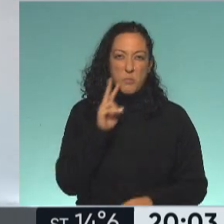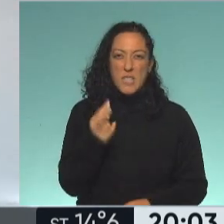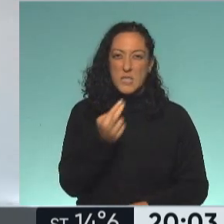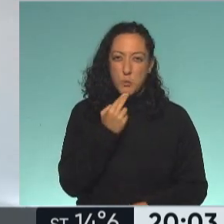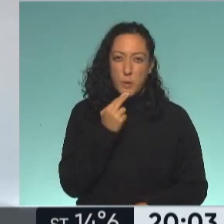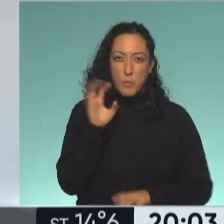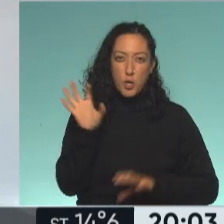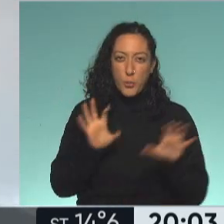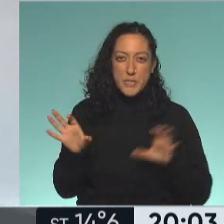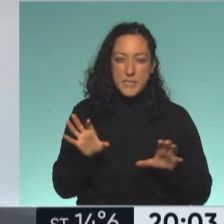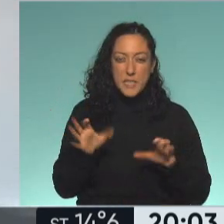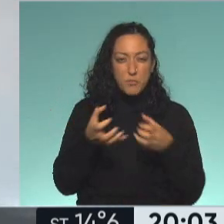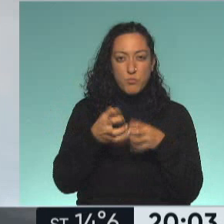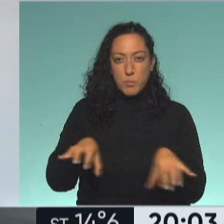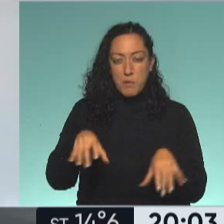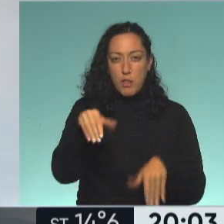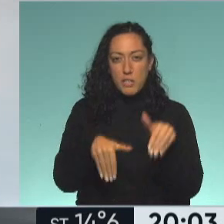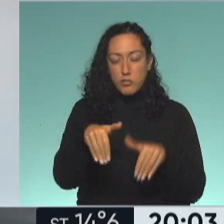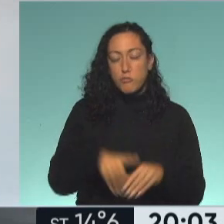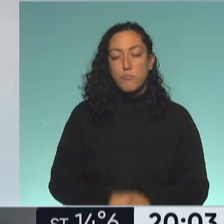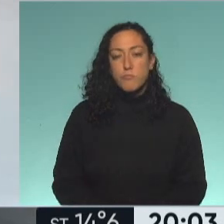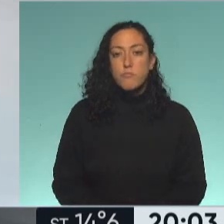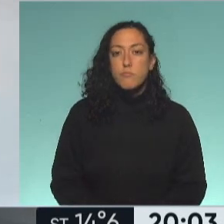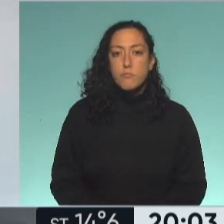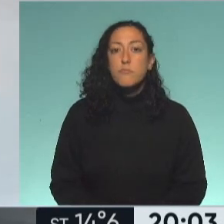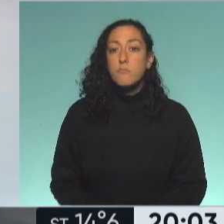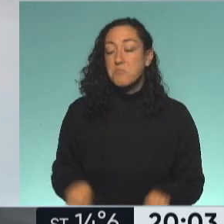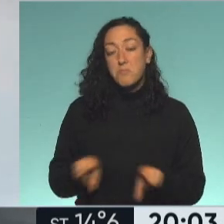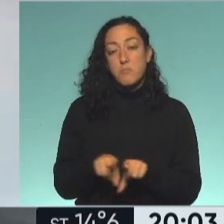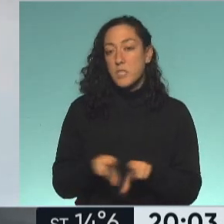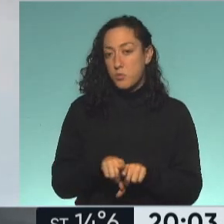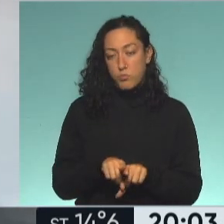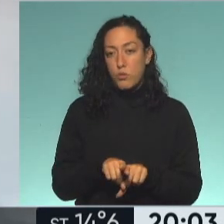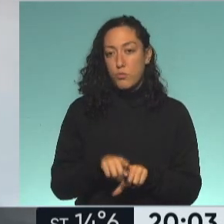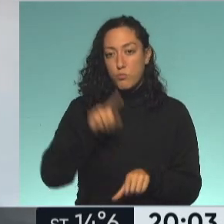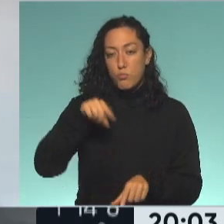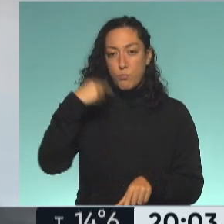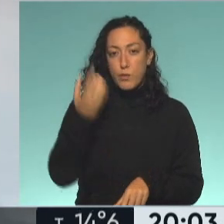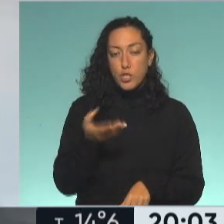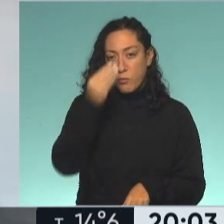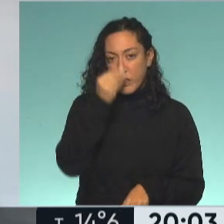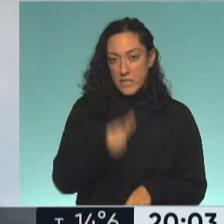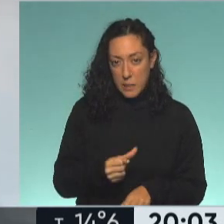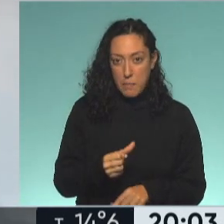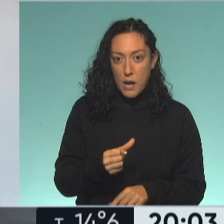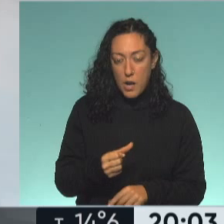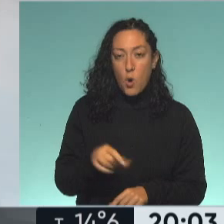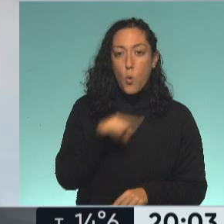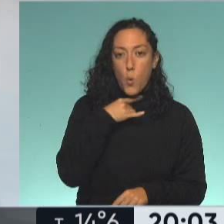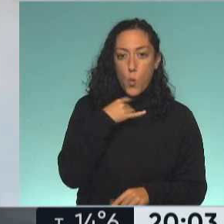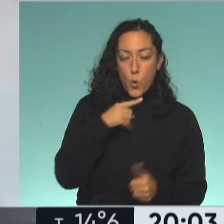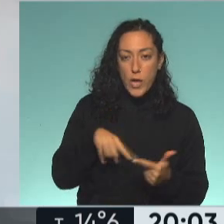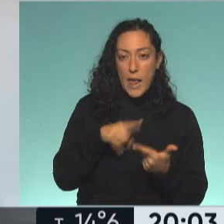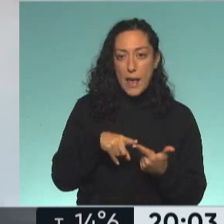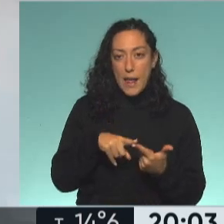provincias empezaron a desdoblar sus elecciones y esta vez pasa lo mismo. Esto será lo que ocurra el próximo fin de semana, Diana. Jujuy,